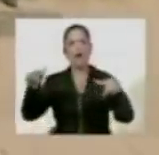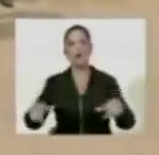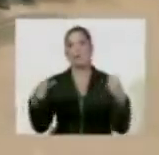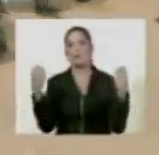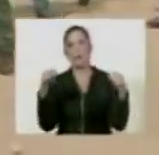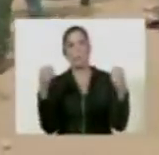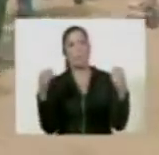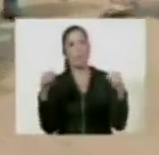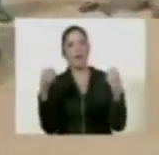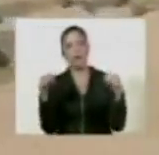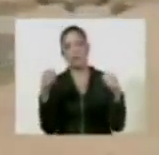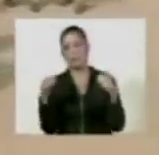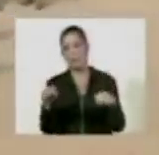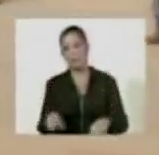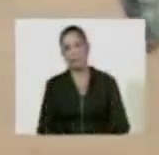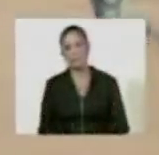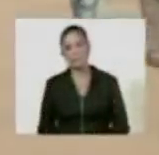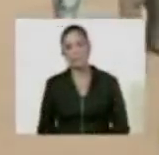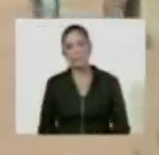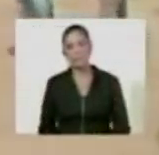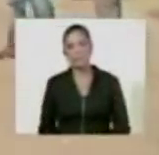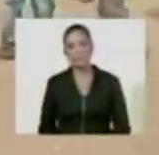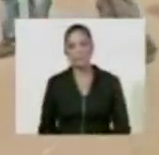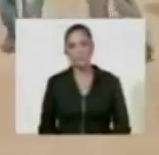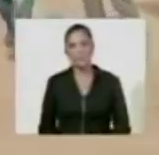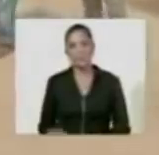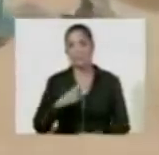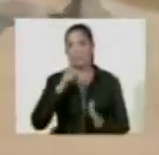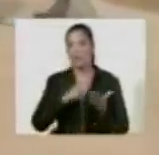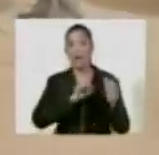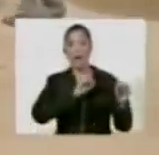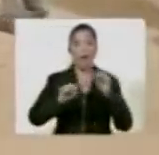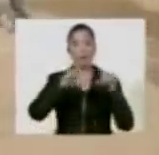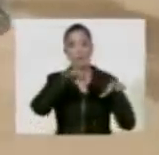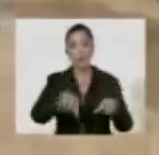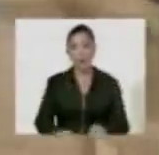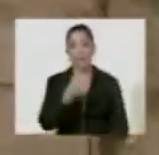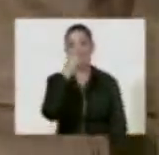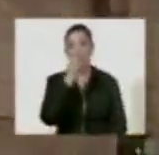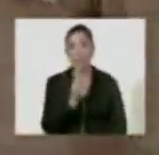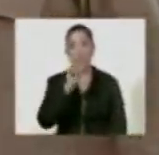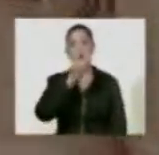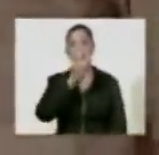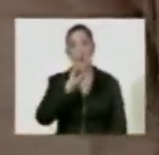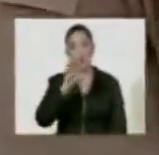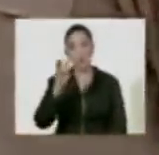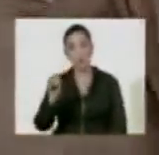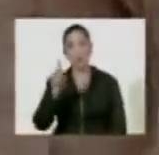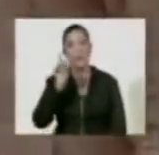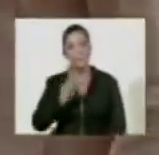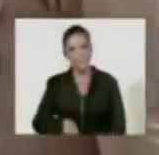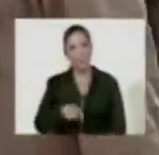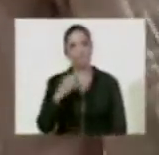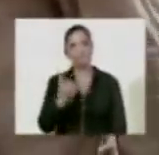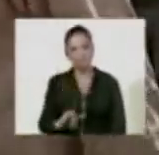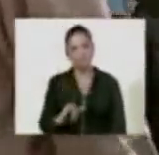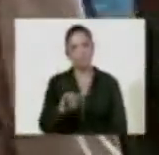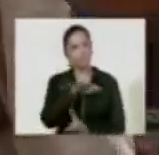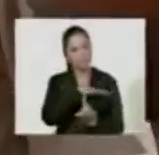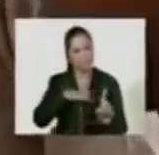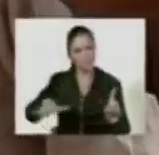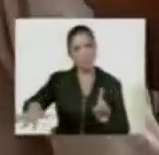ejercicio de acción integral antiimperialista Zamora 200, que también se desarrolla en el contexto